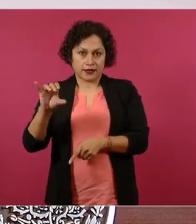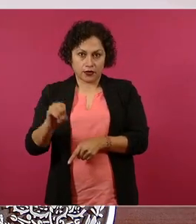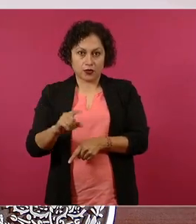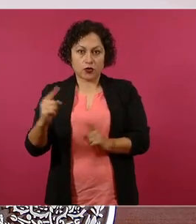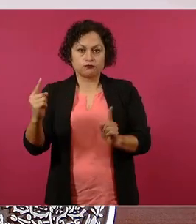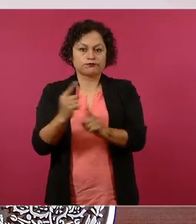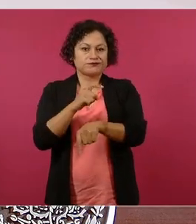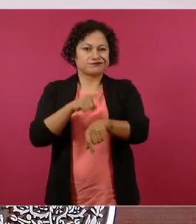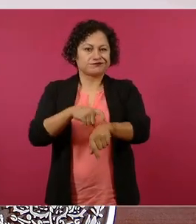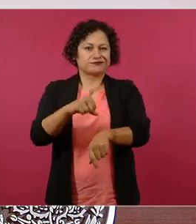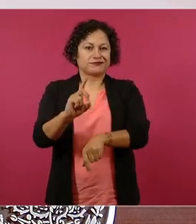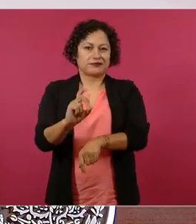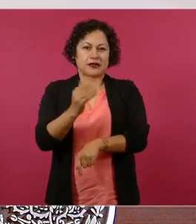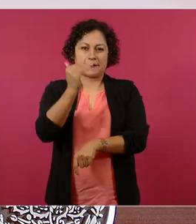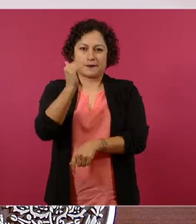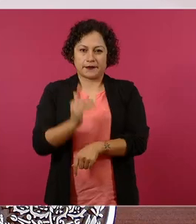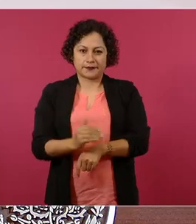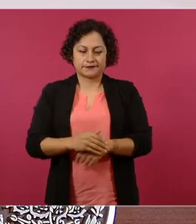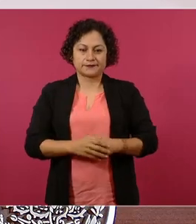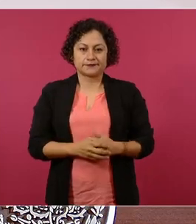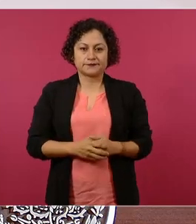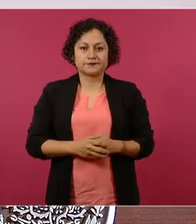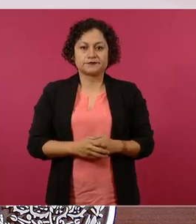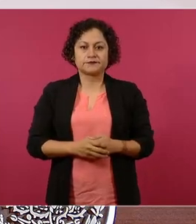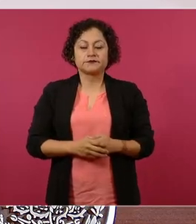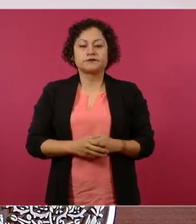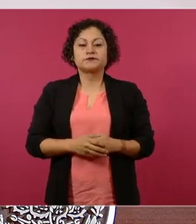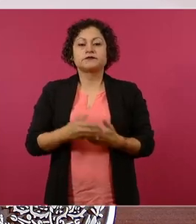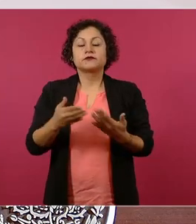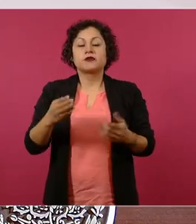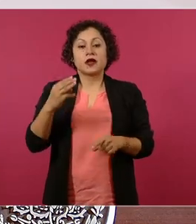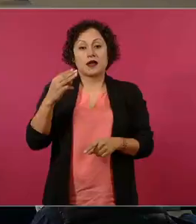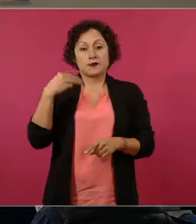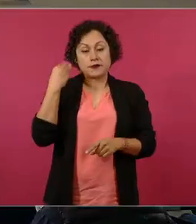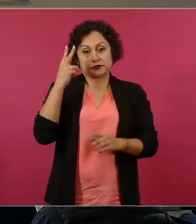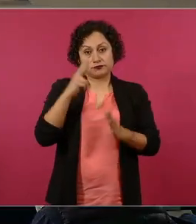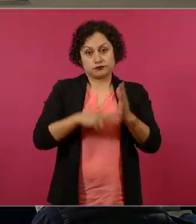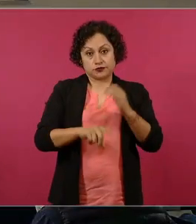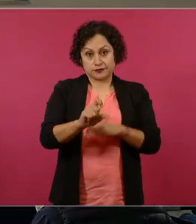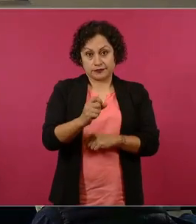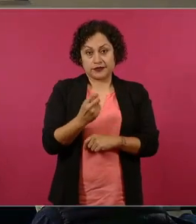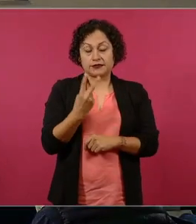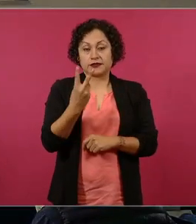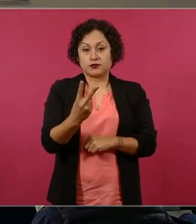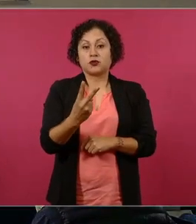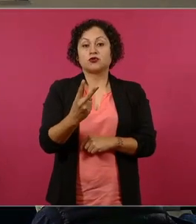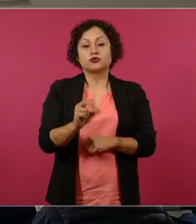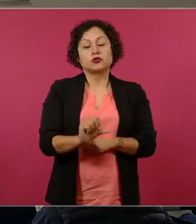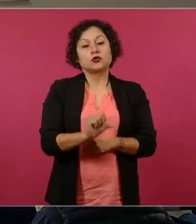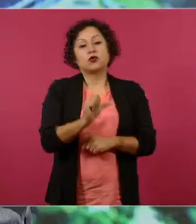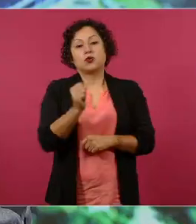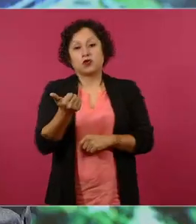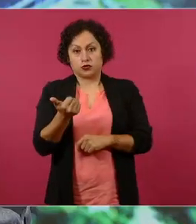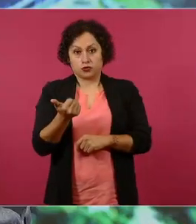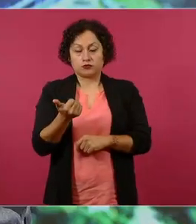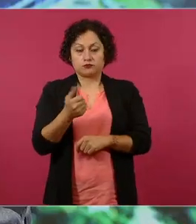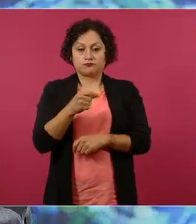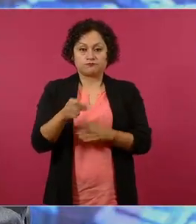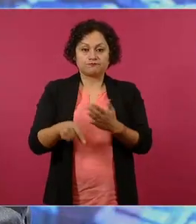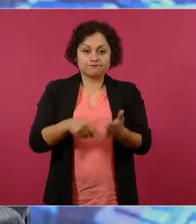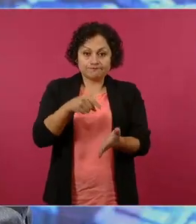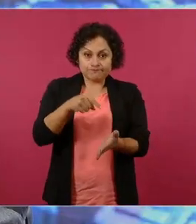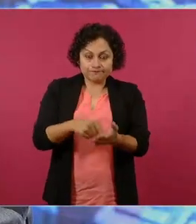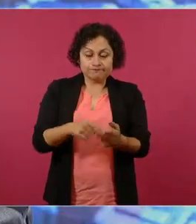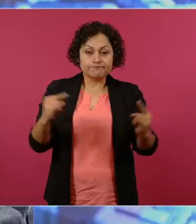30 minutos también en marzo de 2022 eh concluimos la modernización de la autopista